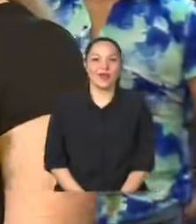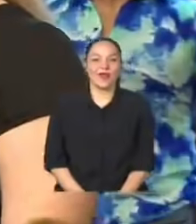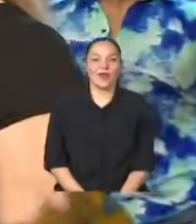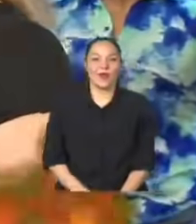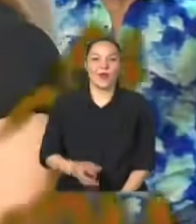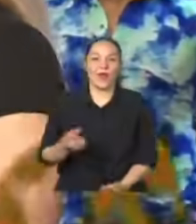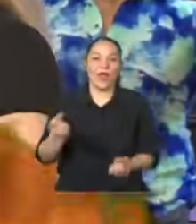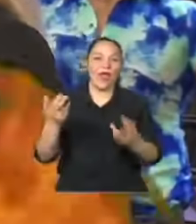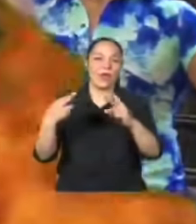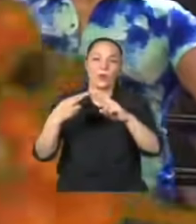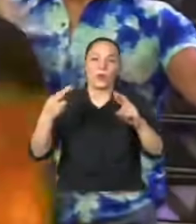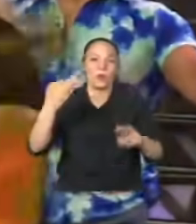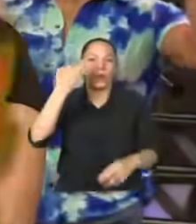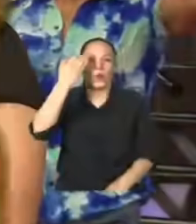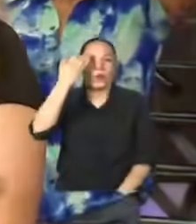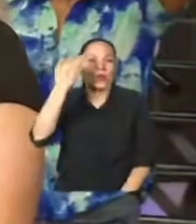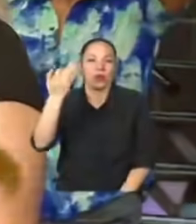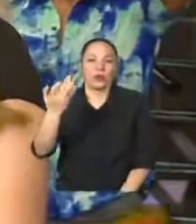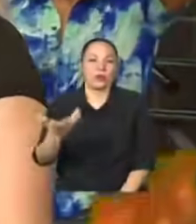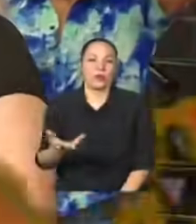Acuérdense de mí. El señor